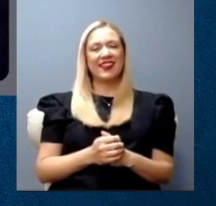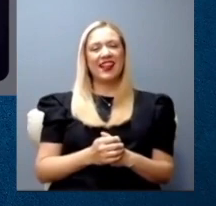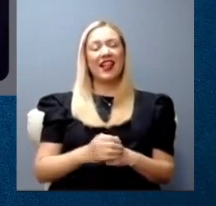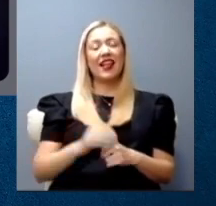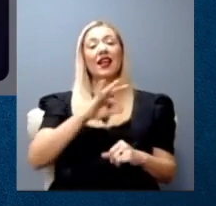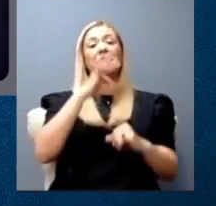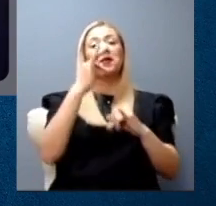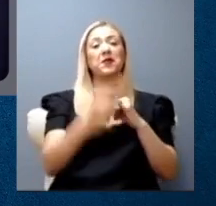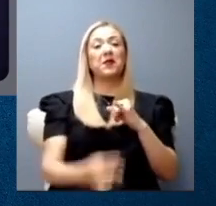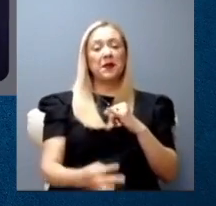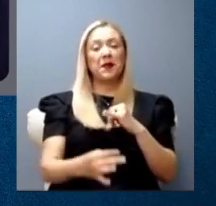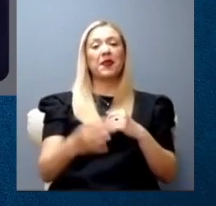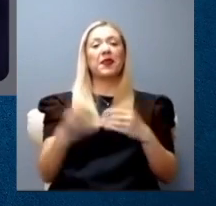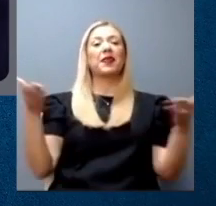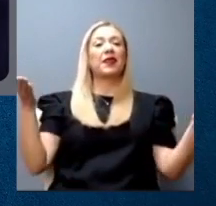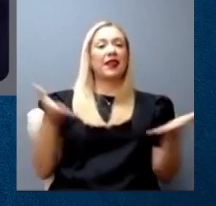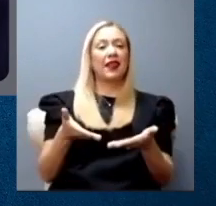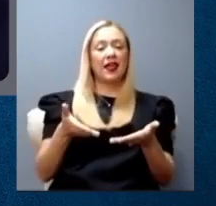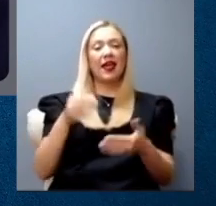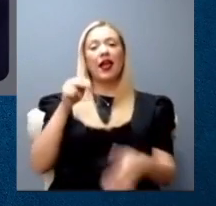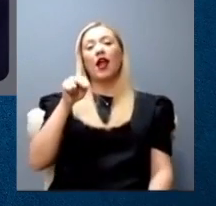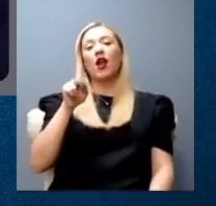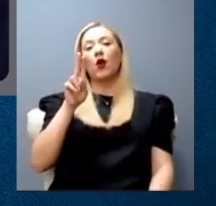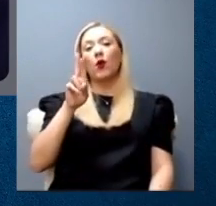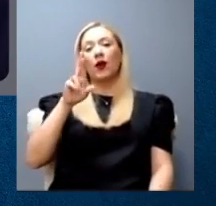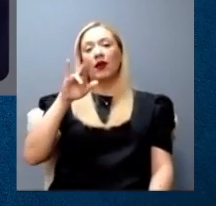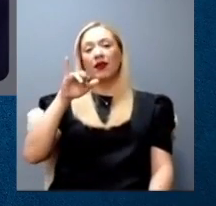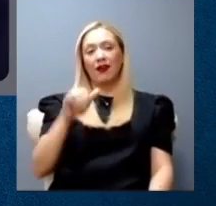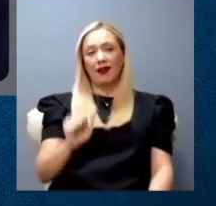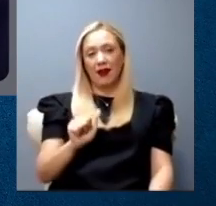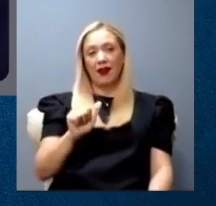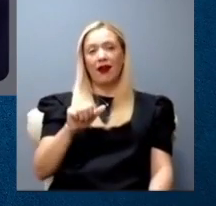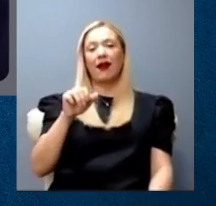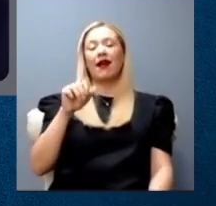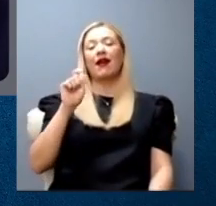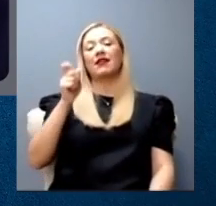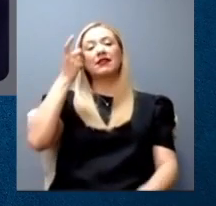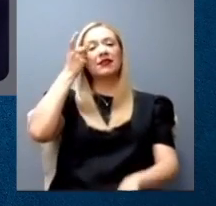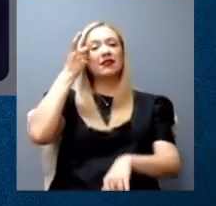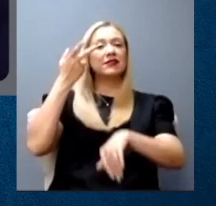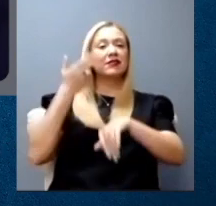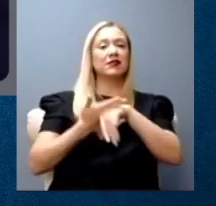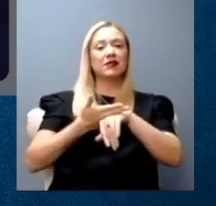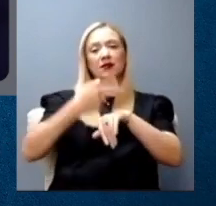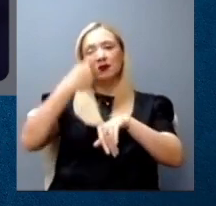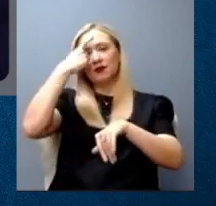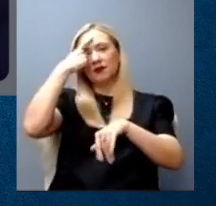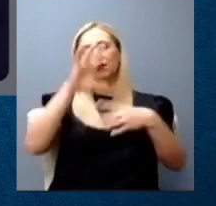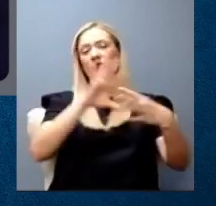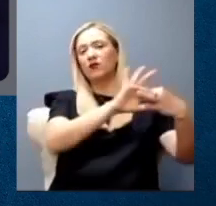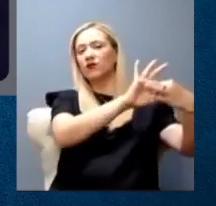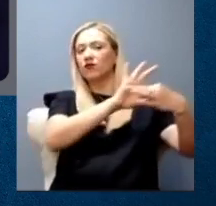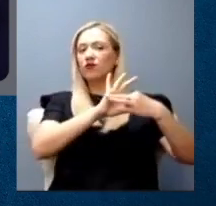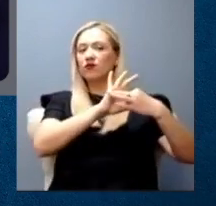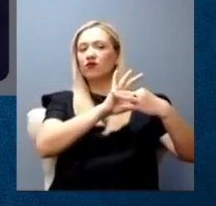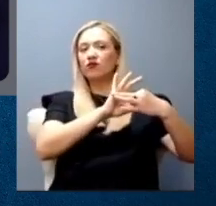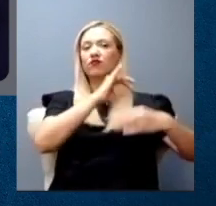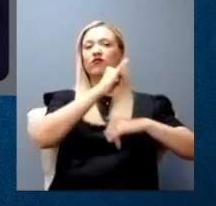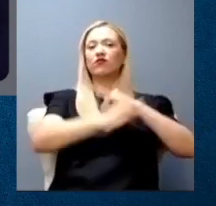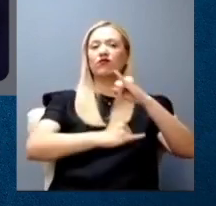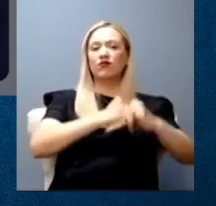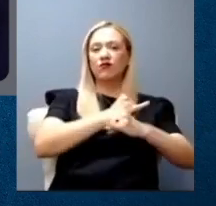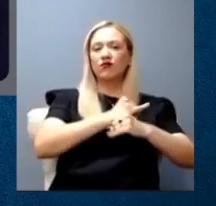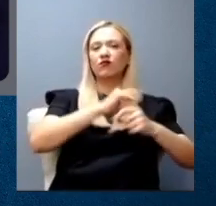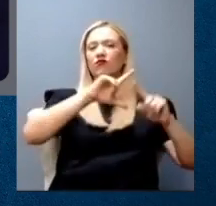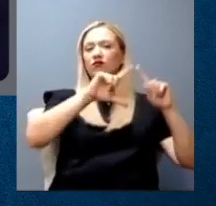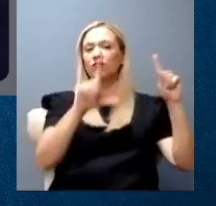Finalmente, con mucho gusto, presento también a Nuria Melaní Mendizábal Chacón, directora de vinculación con organismos nacionales e internacionales en la